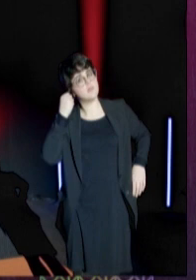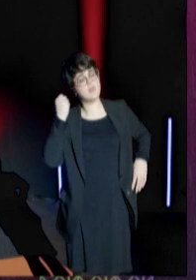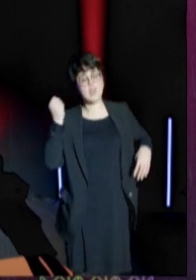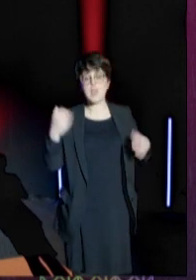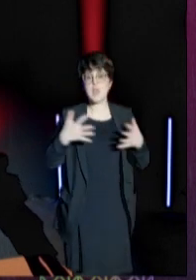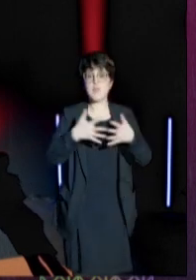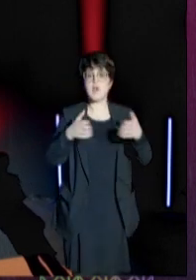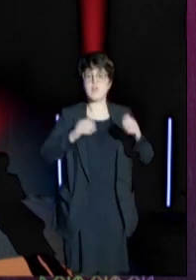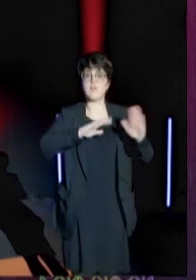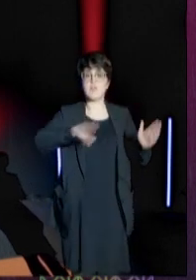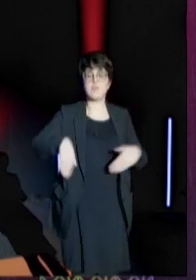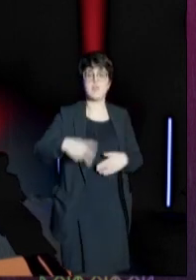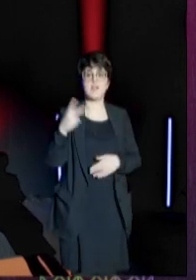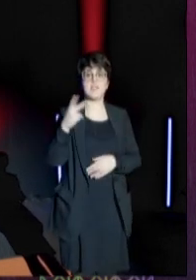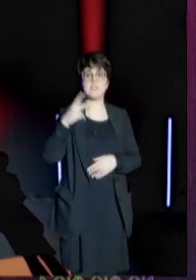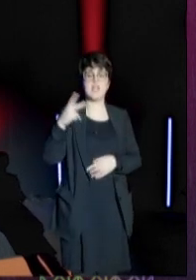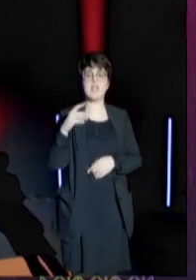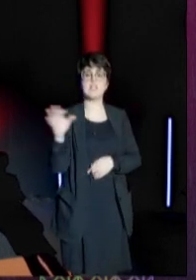de